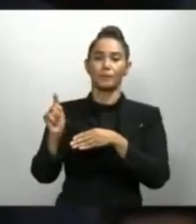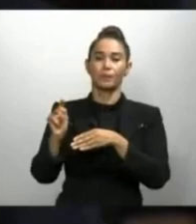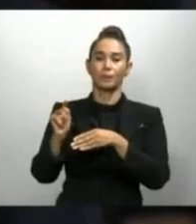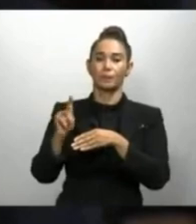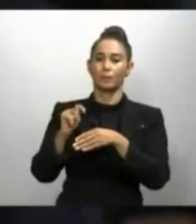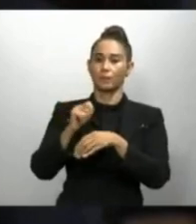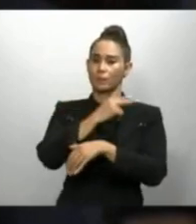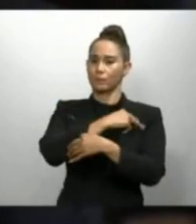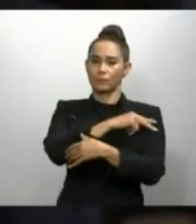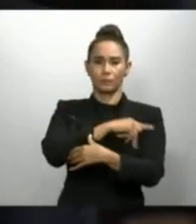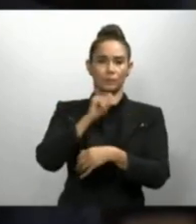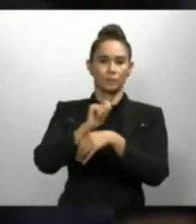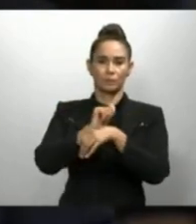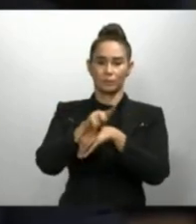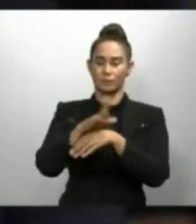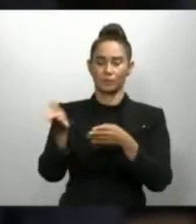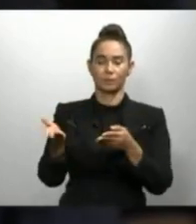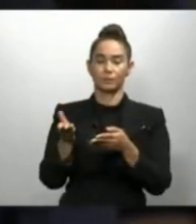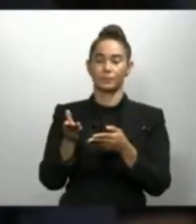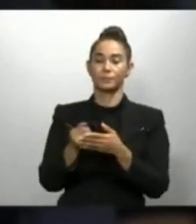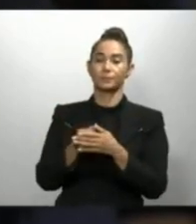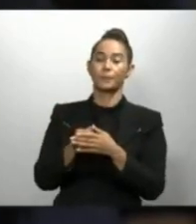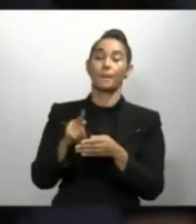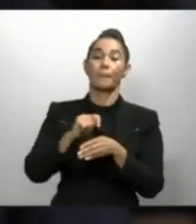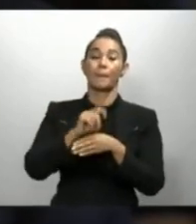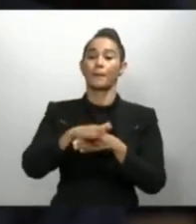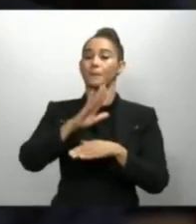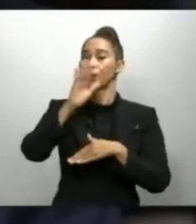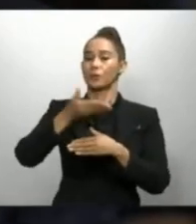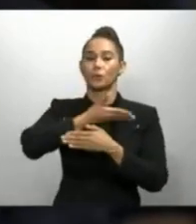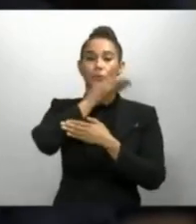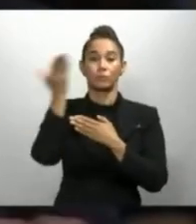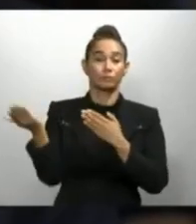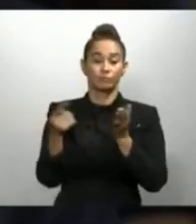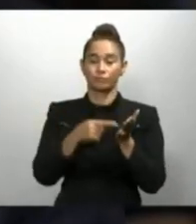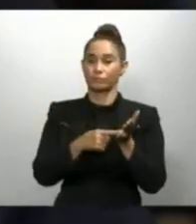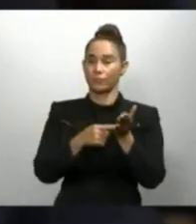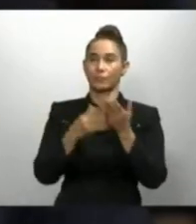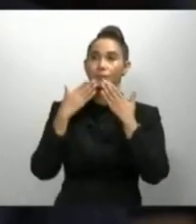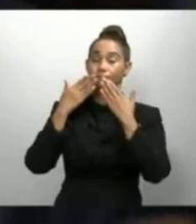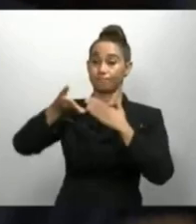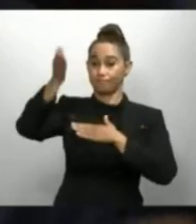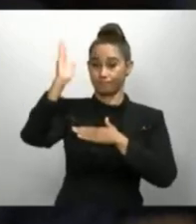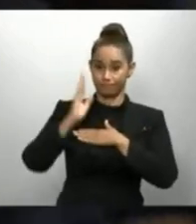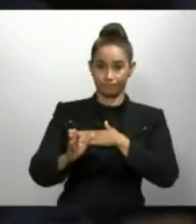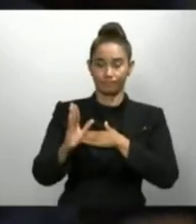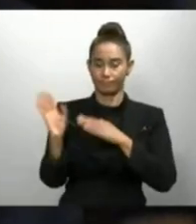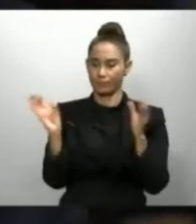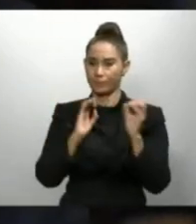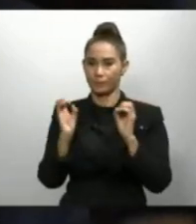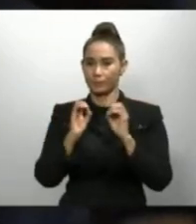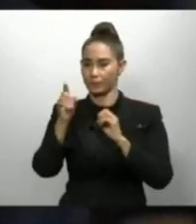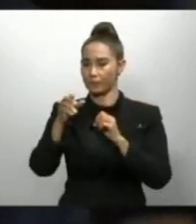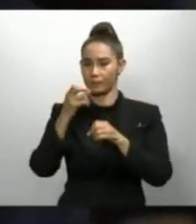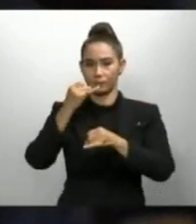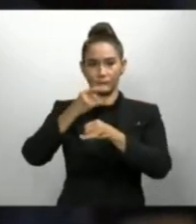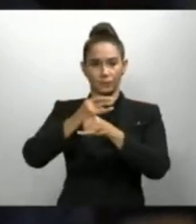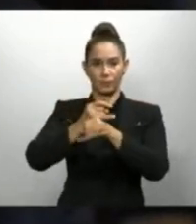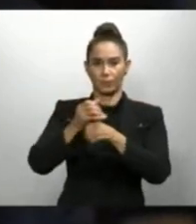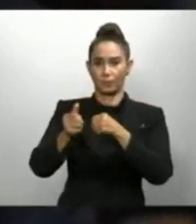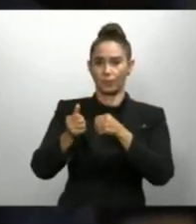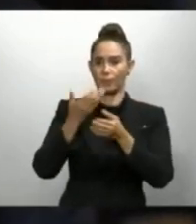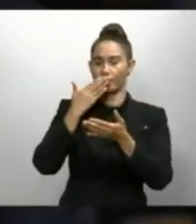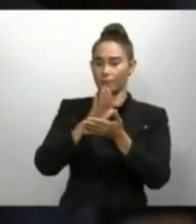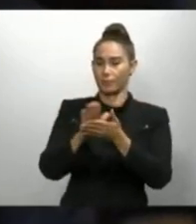las intoxicaciones. En el área turística definitivamente no hay presencia, gracias a Dios, de ninguna de estas actividades en